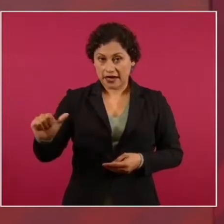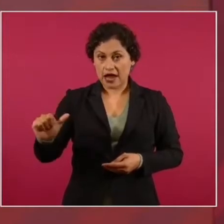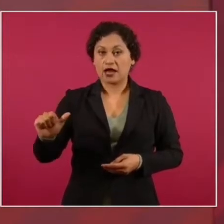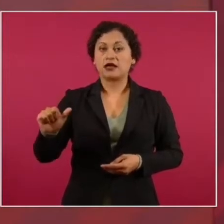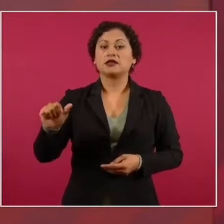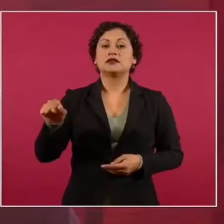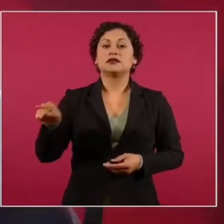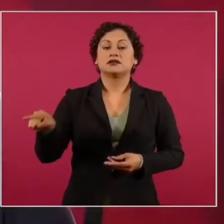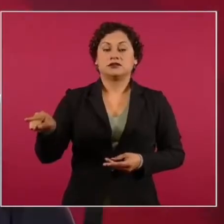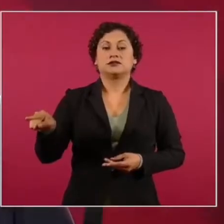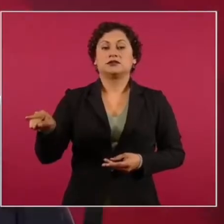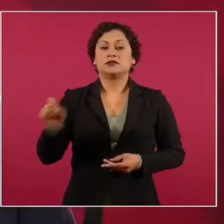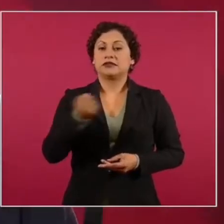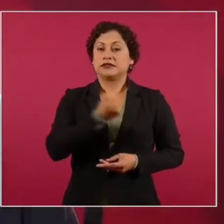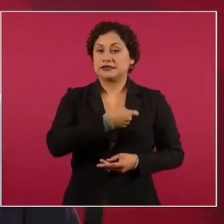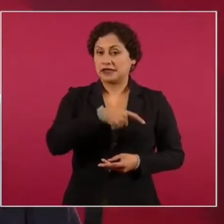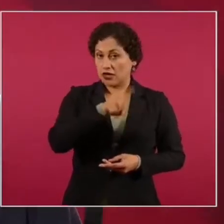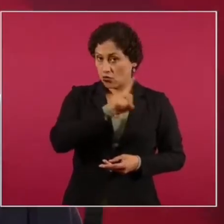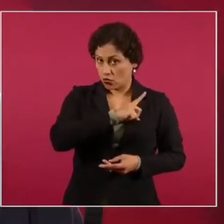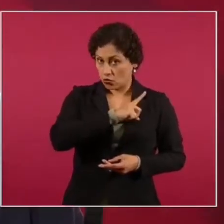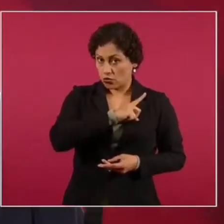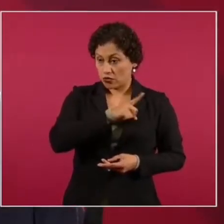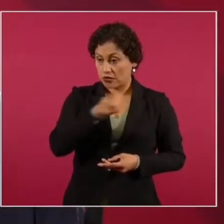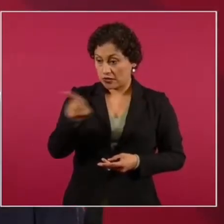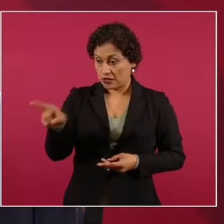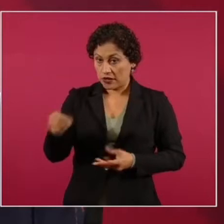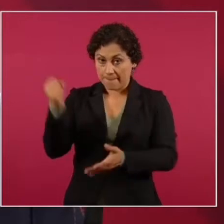de salud.